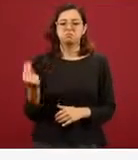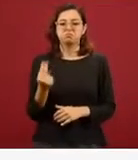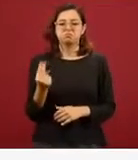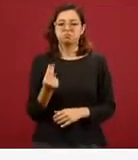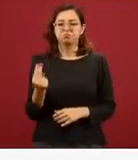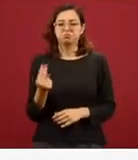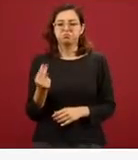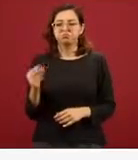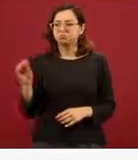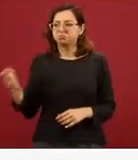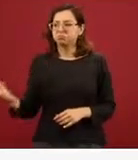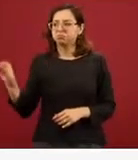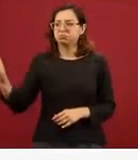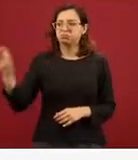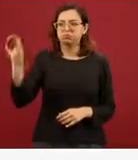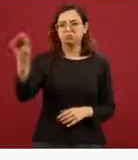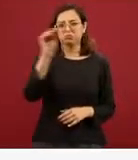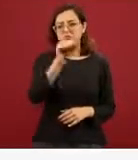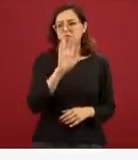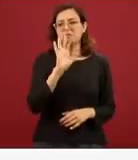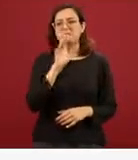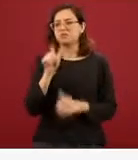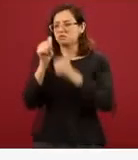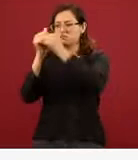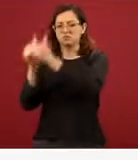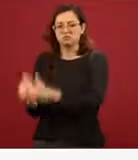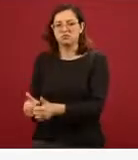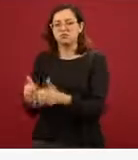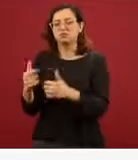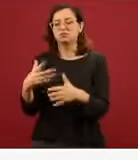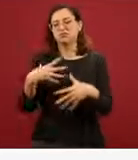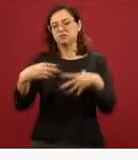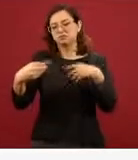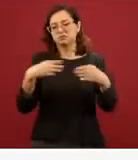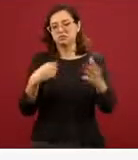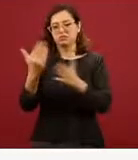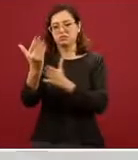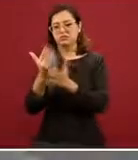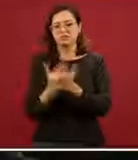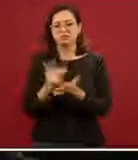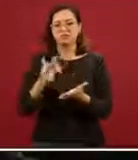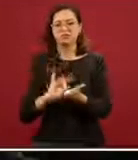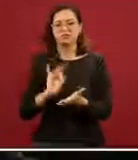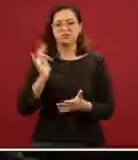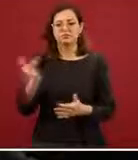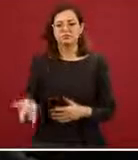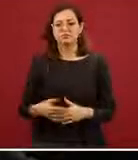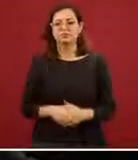trasegándose de un lugar a otro y por lo tanto estén menos expuestos al contagio. Gracias, presidente.